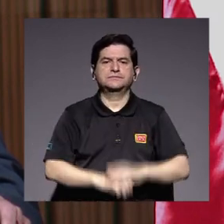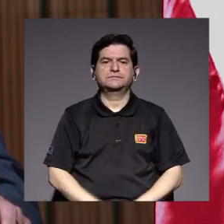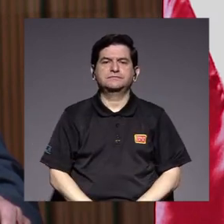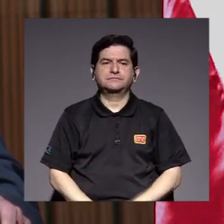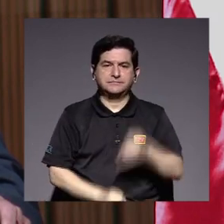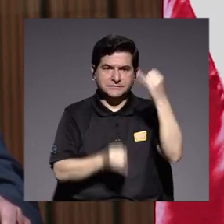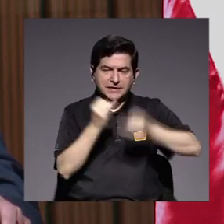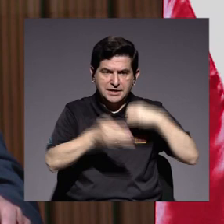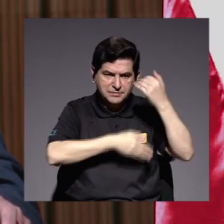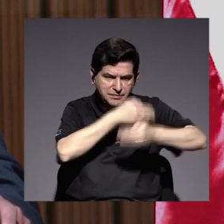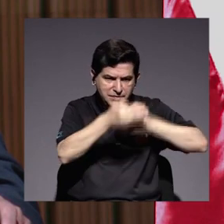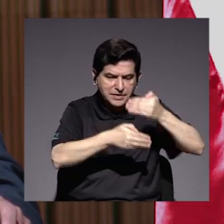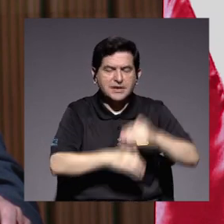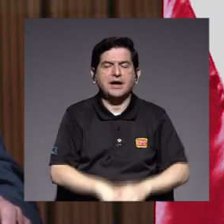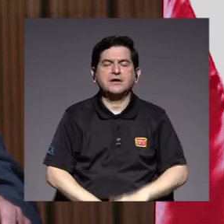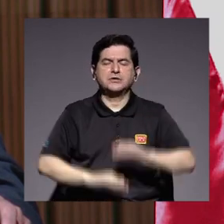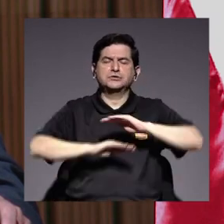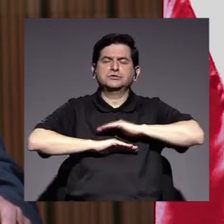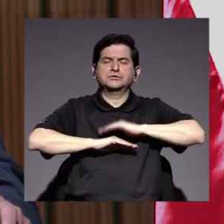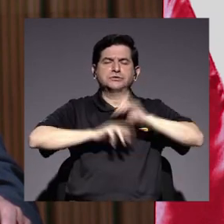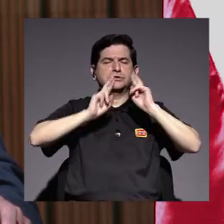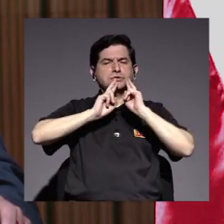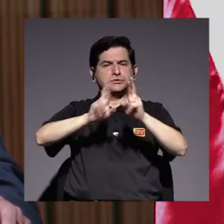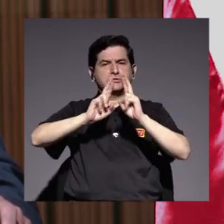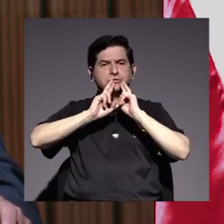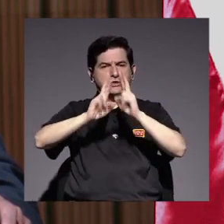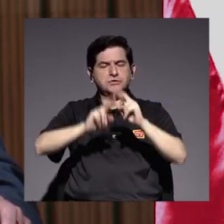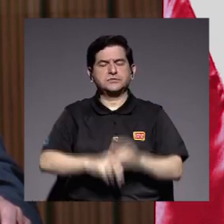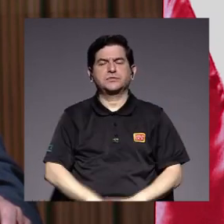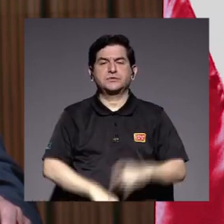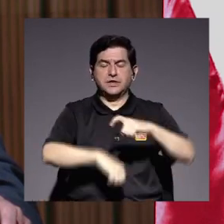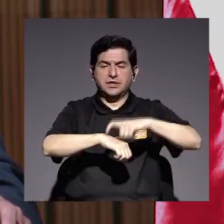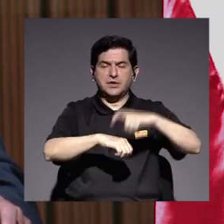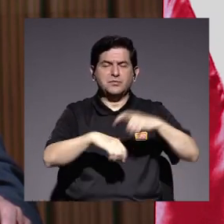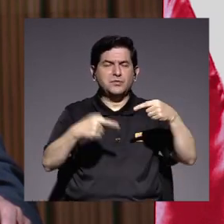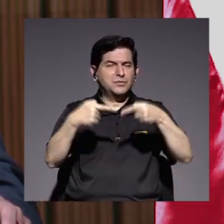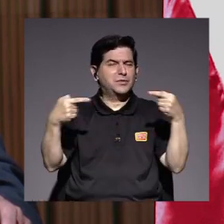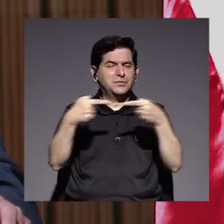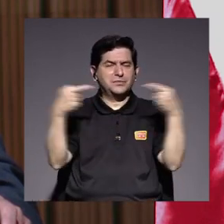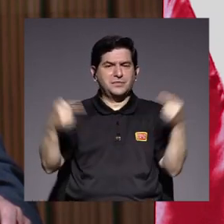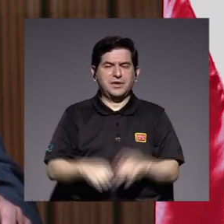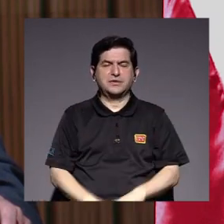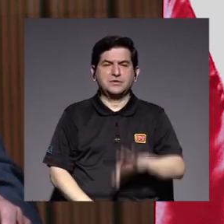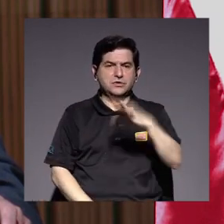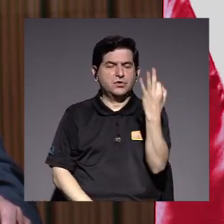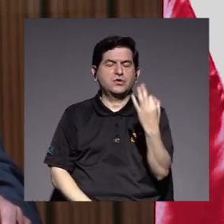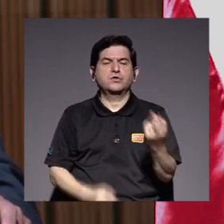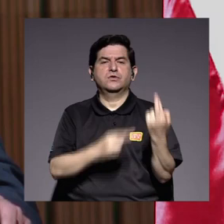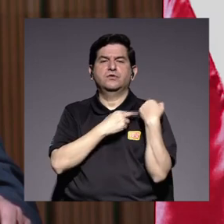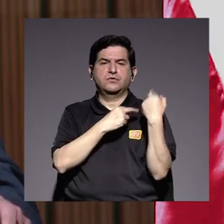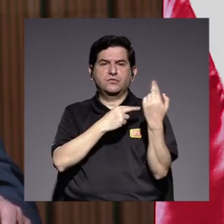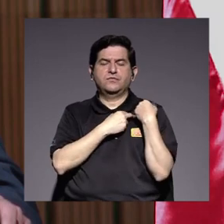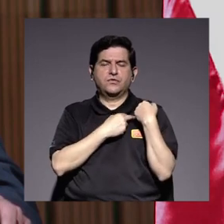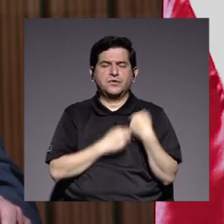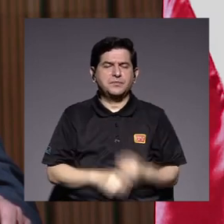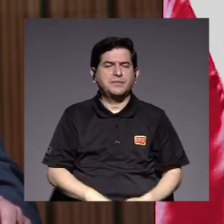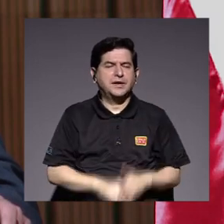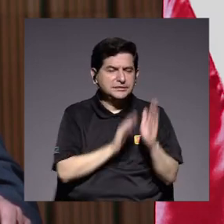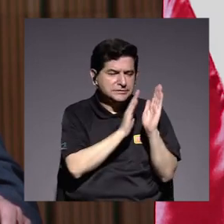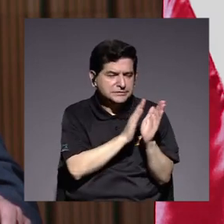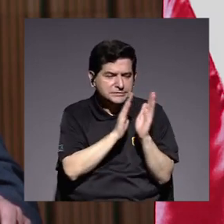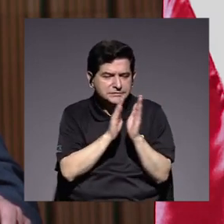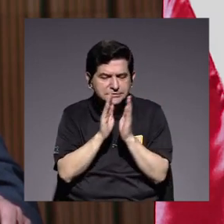Culminamos este periodo con la satisfacción de haber respondido en una coyuntura muy adversa, de manera responsable, meticulosa,